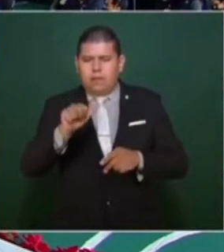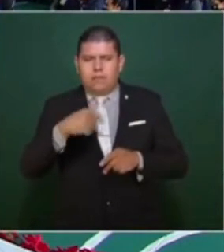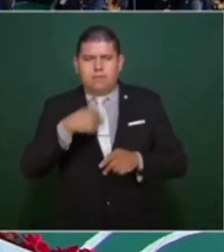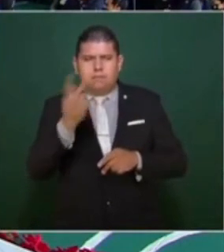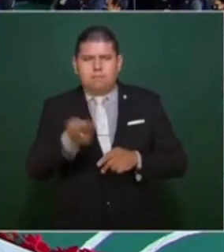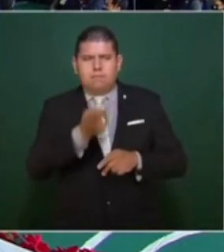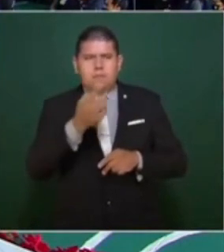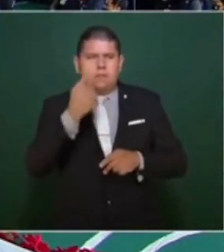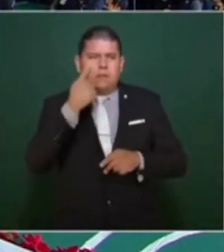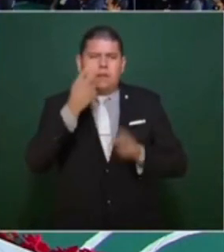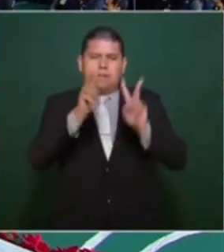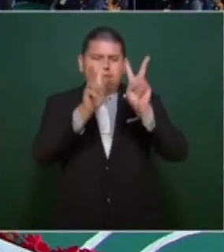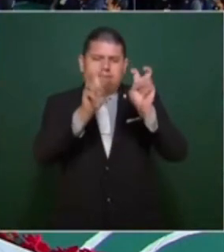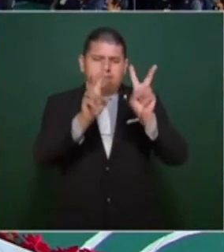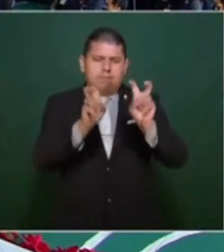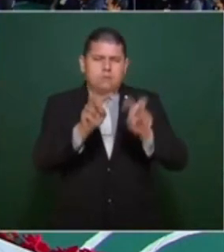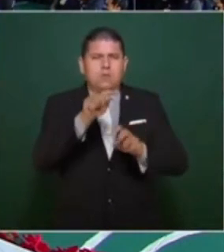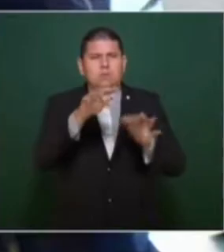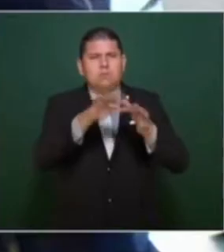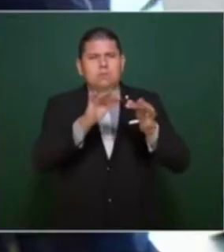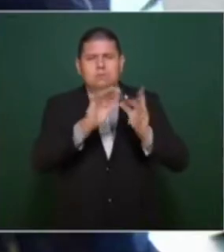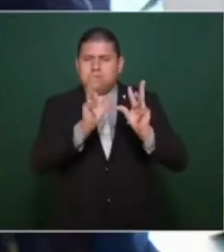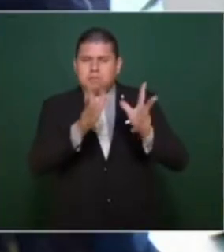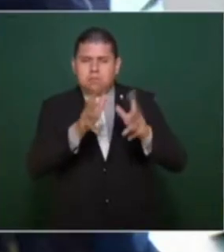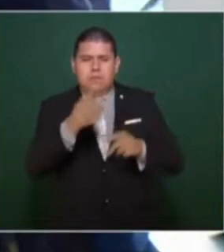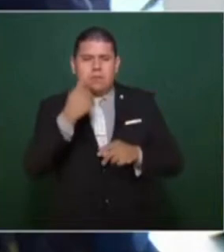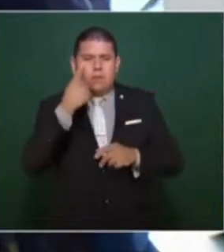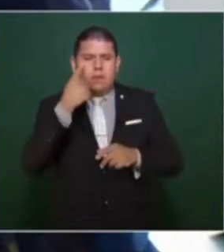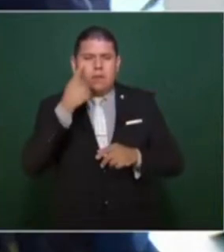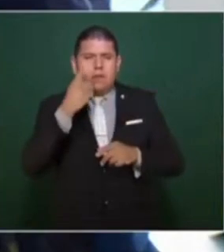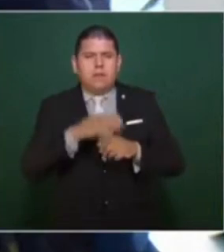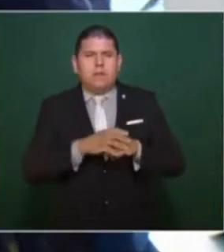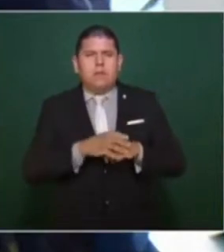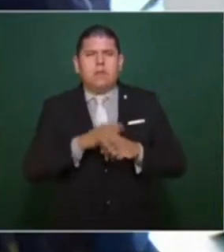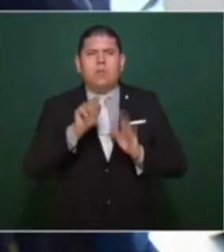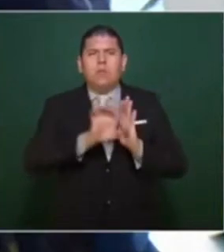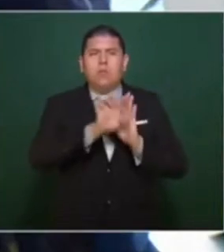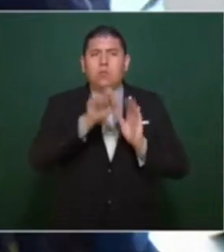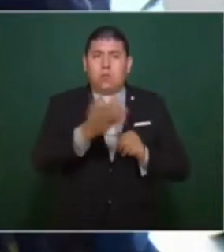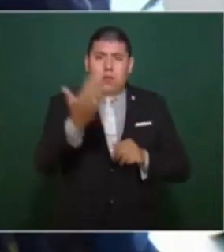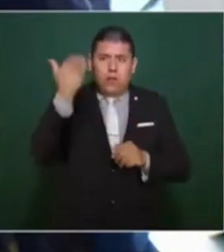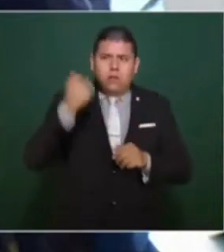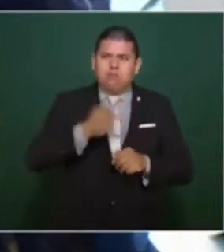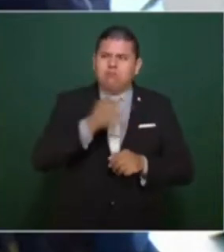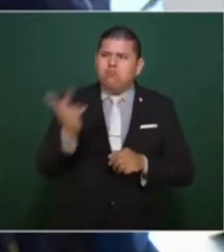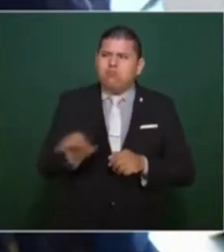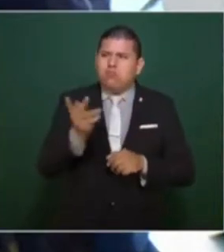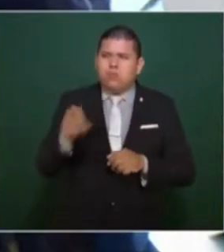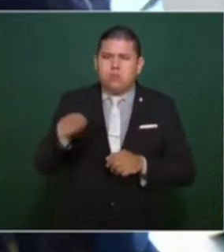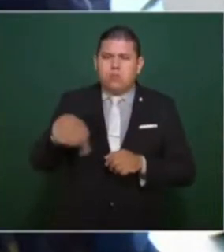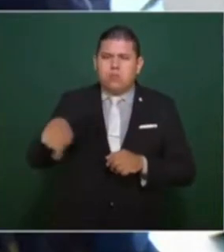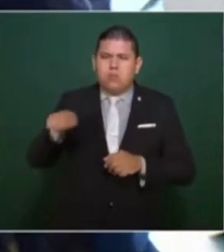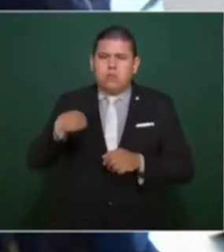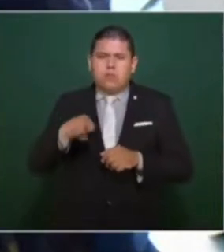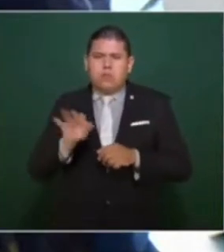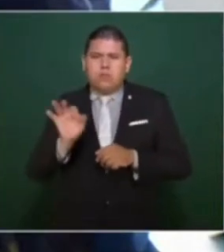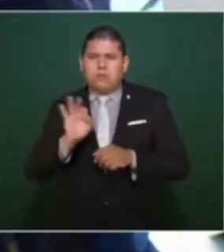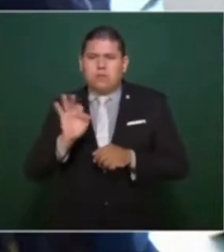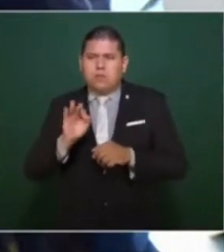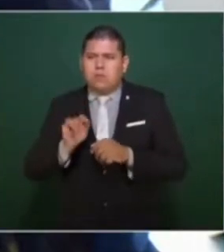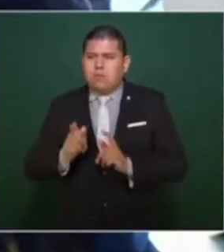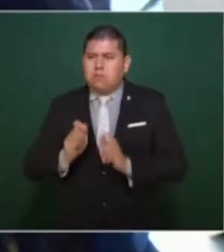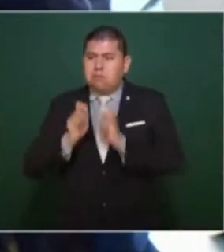En esta tesitura de la que comenta, presidente, usted ha criticado, ha cuestionado a los funcionarios que asumen un